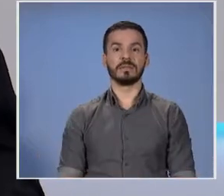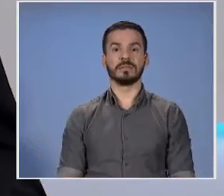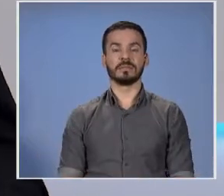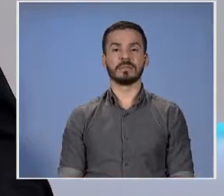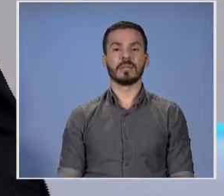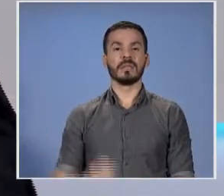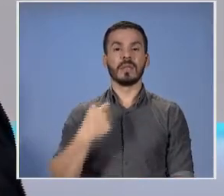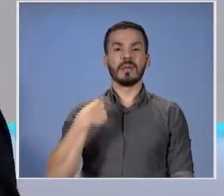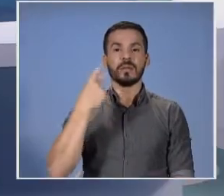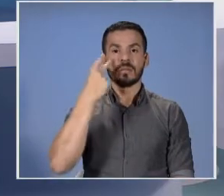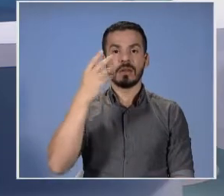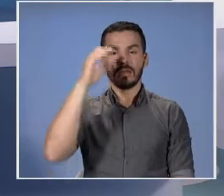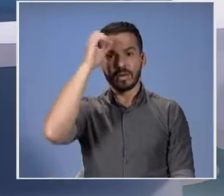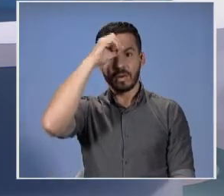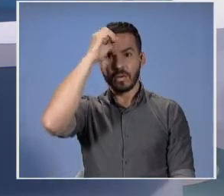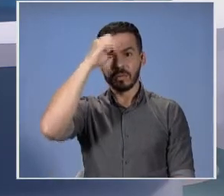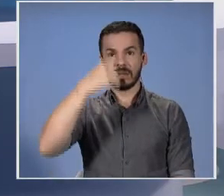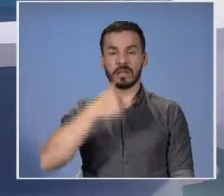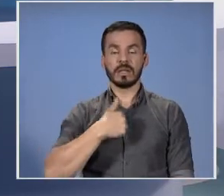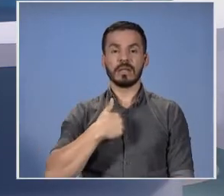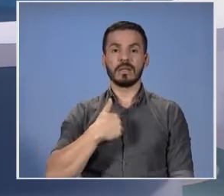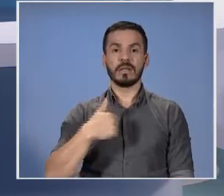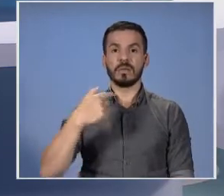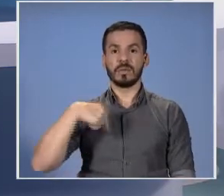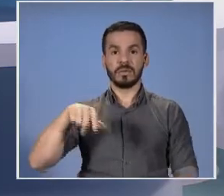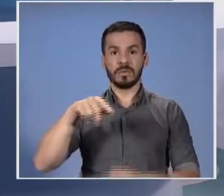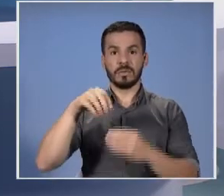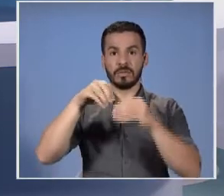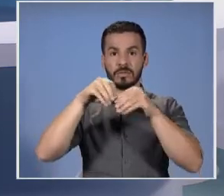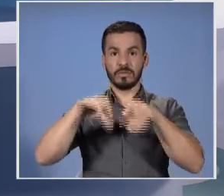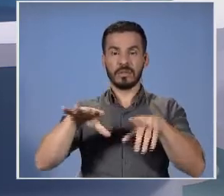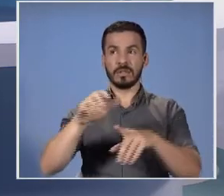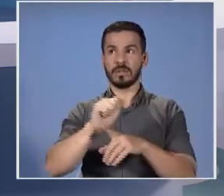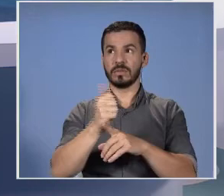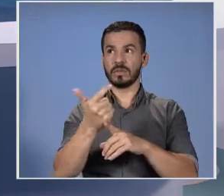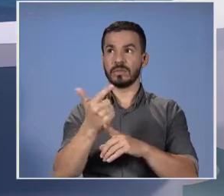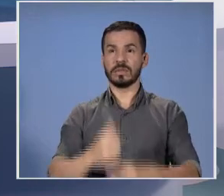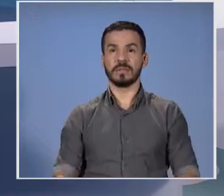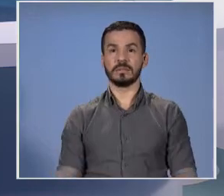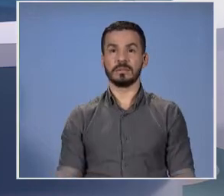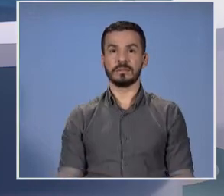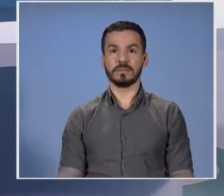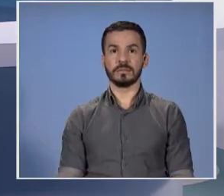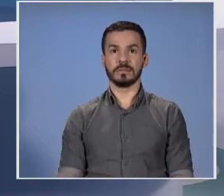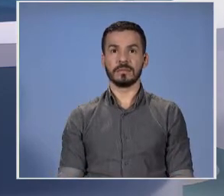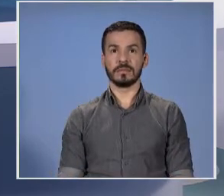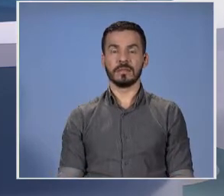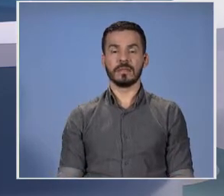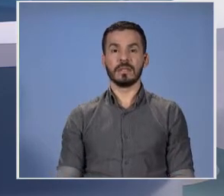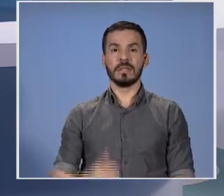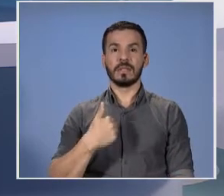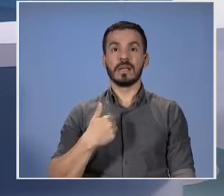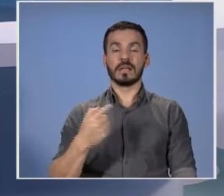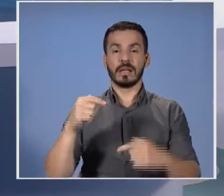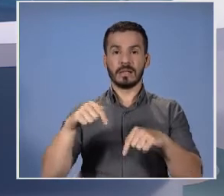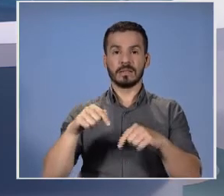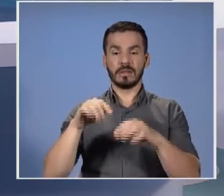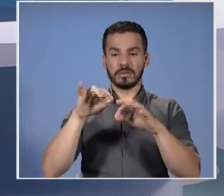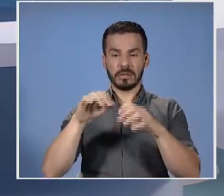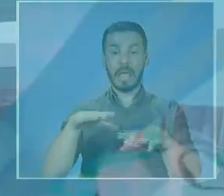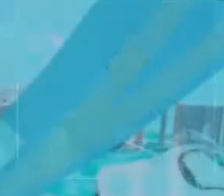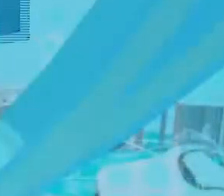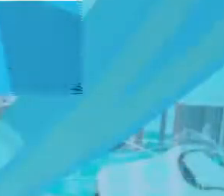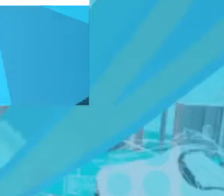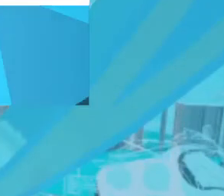Vamos a ver comentarios que tenemos de nuestros en redes sociales seguidores. que tenemos de seguidores que han estado